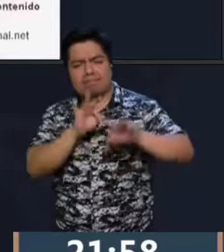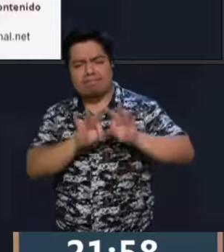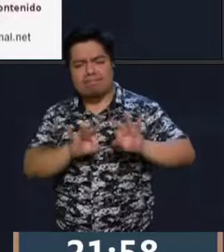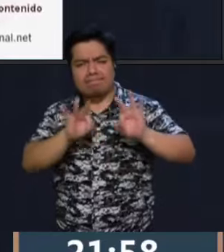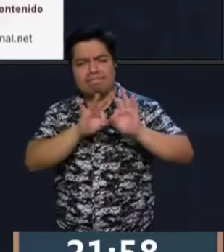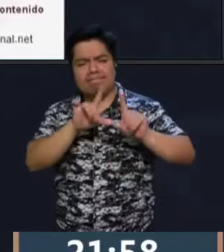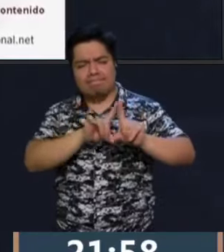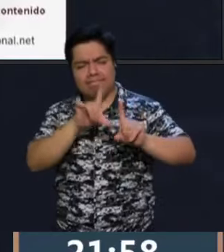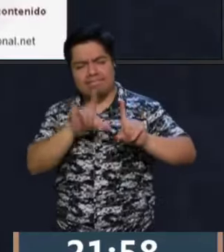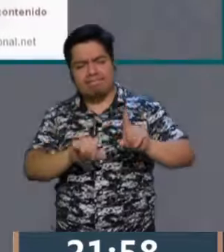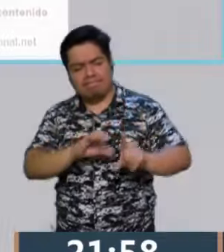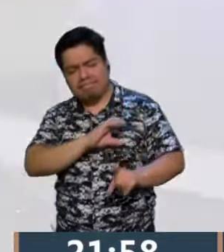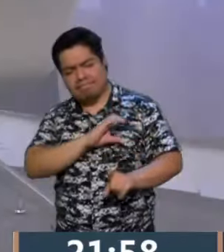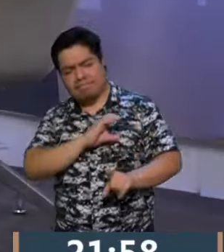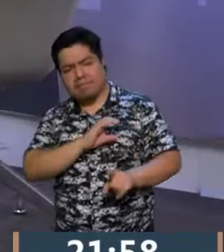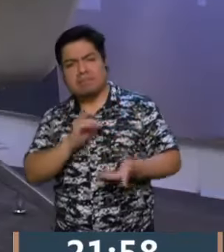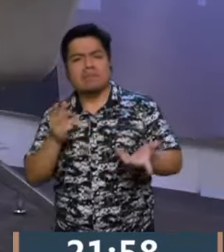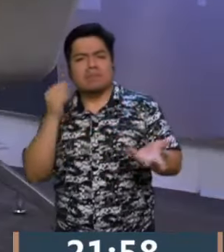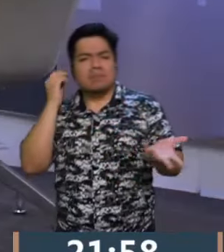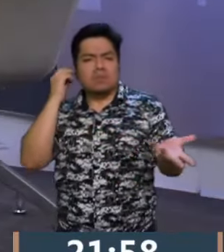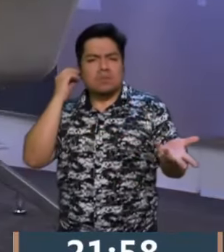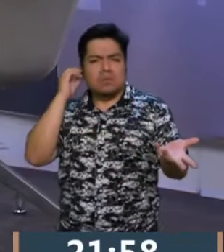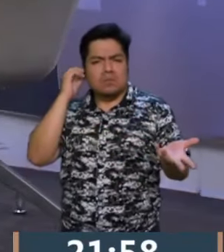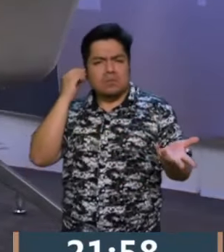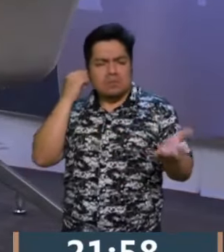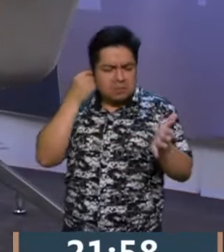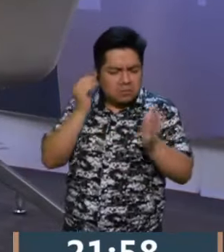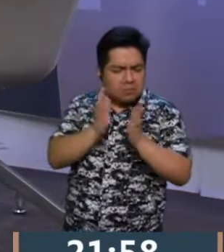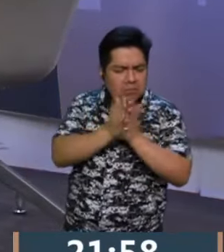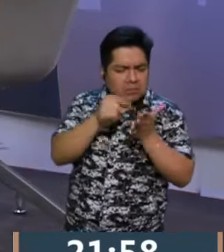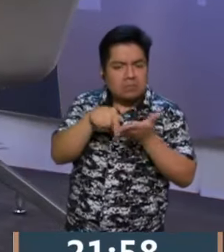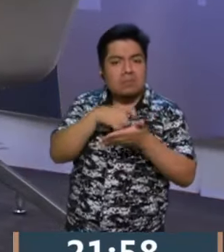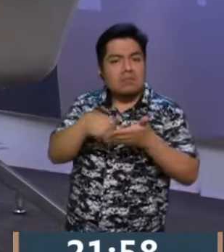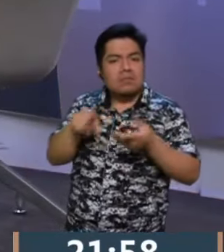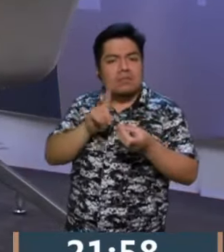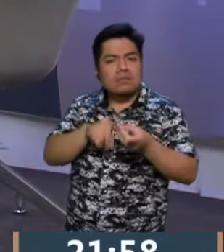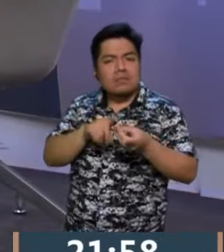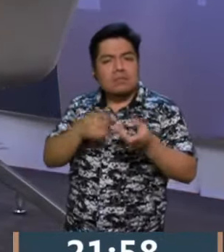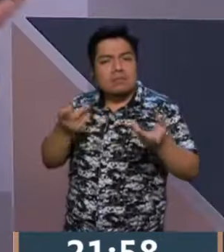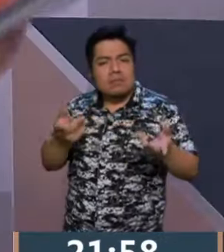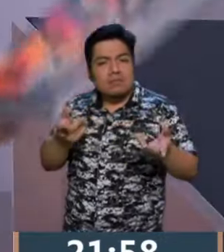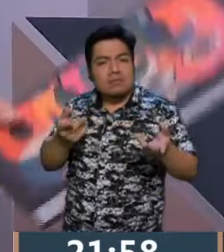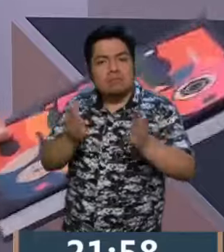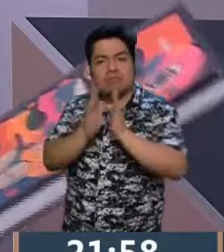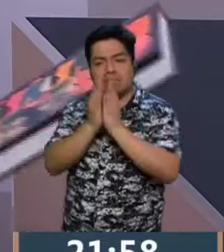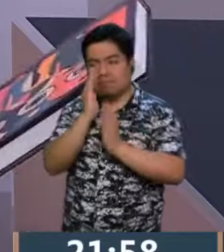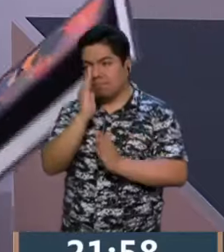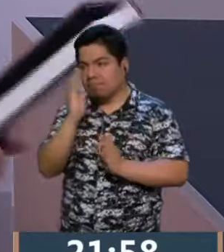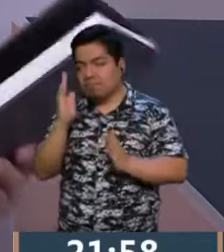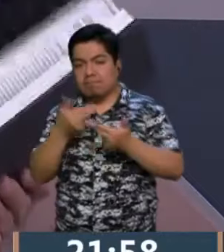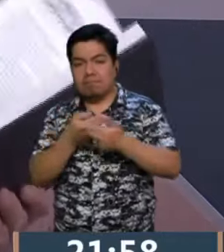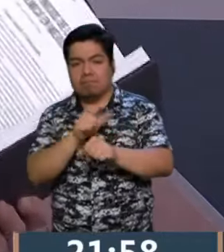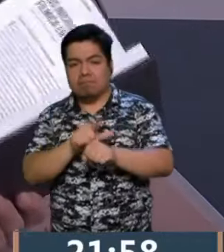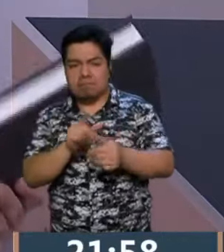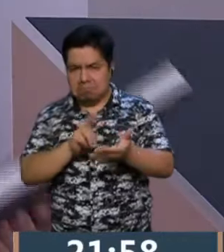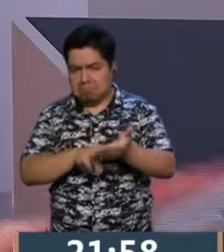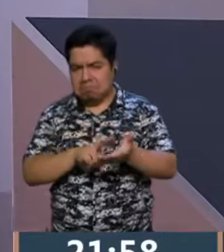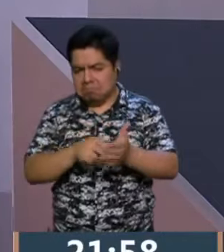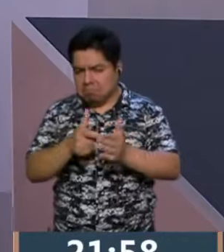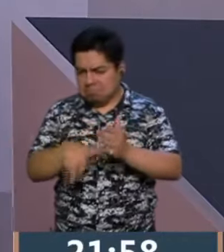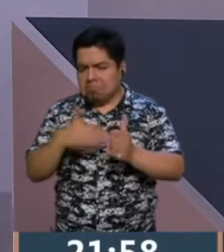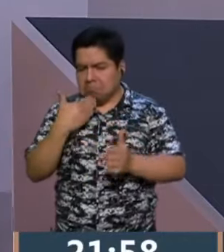país. Sin duda, mi querido Vic, ¿dónde puede la gente? Este libro puede comprarse en la Cineteca Nacional, está a muy buen precio